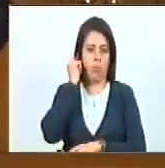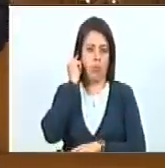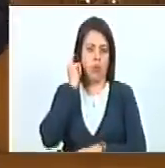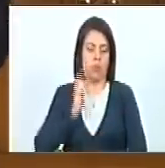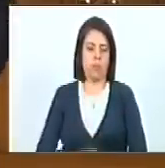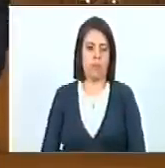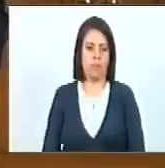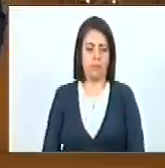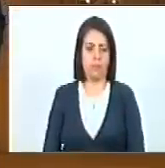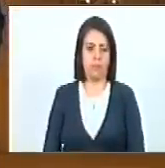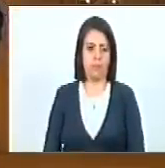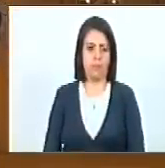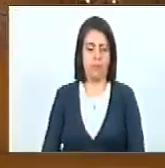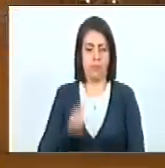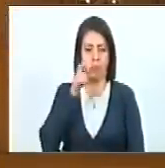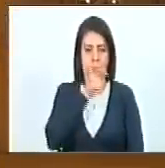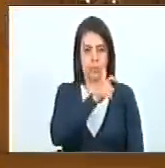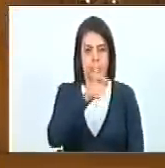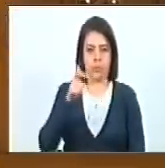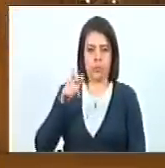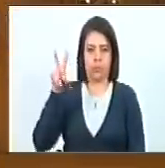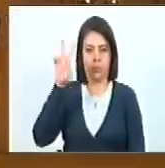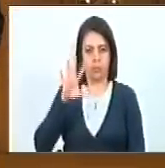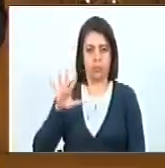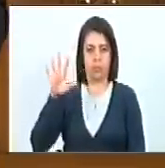diputadas, pueblo de Venezuela.